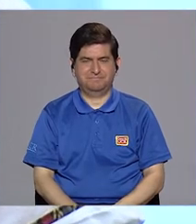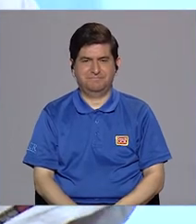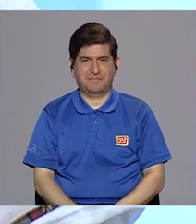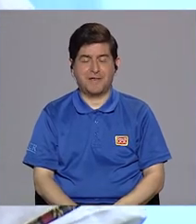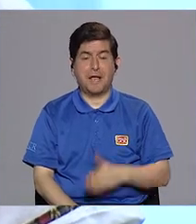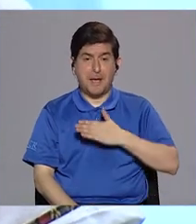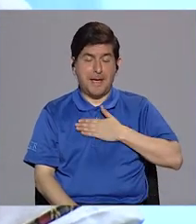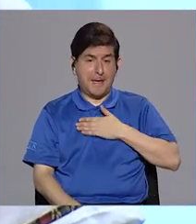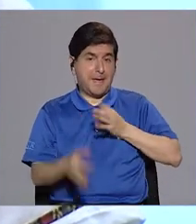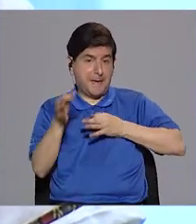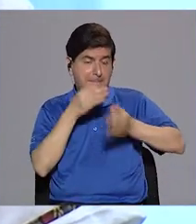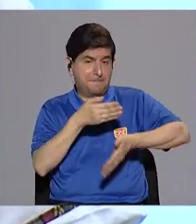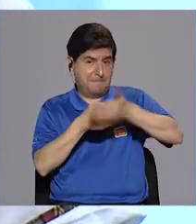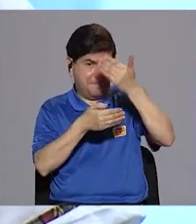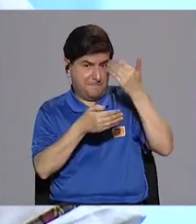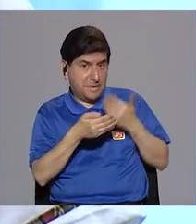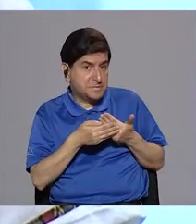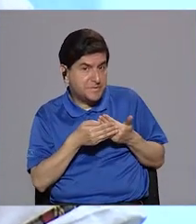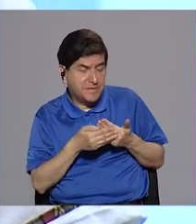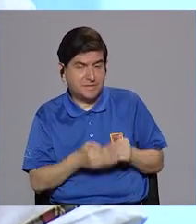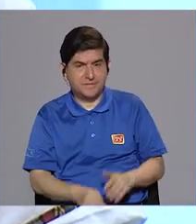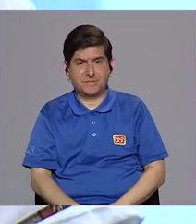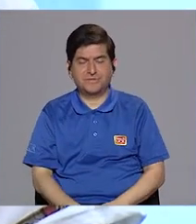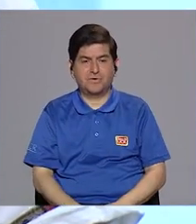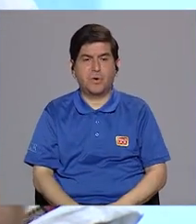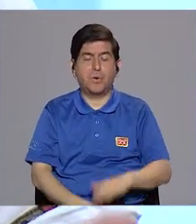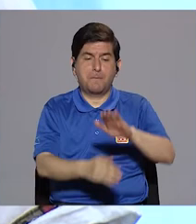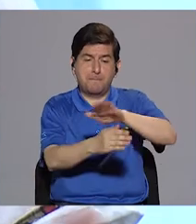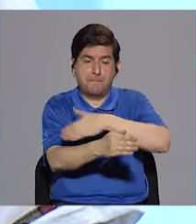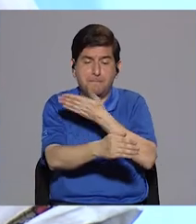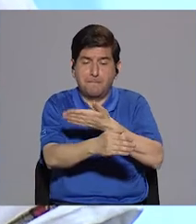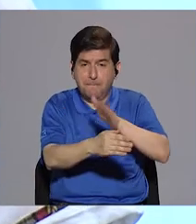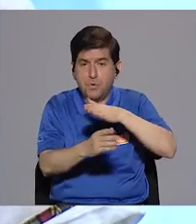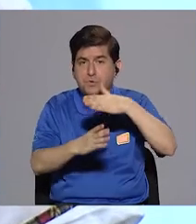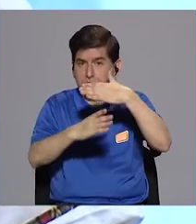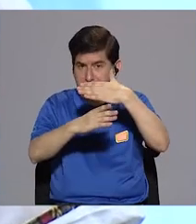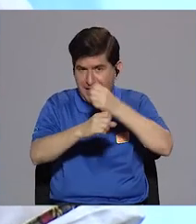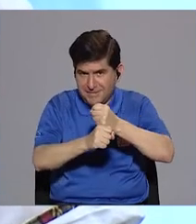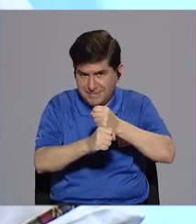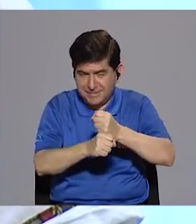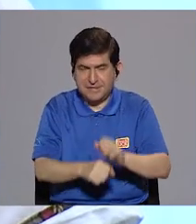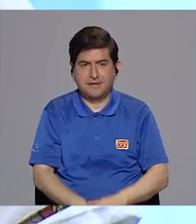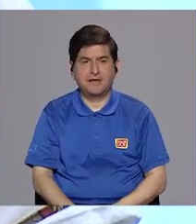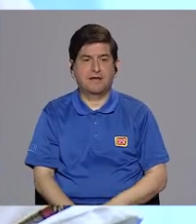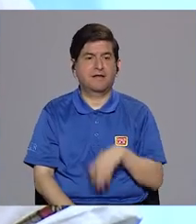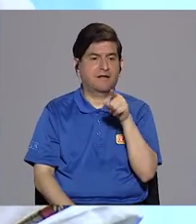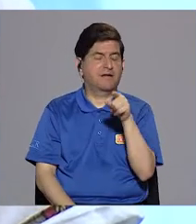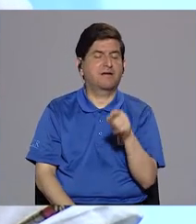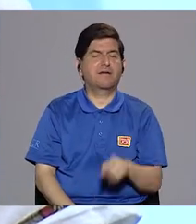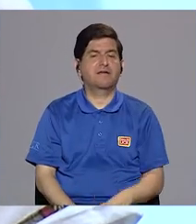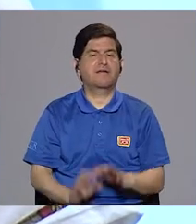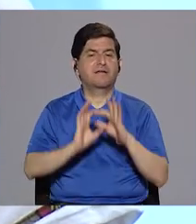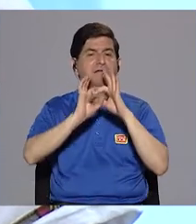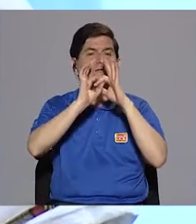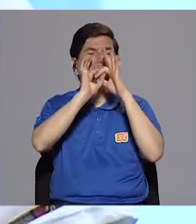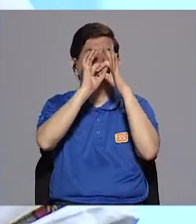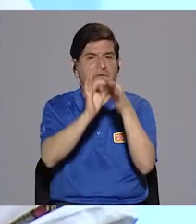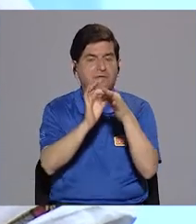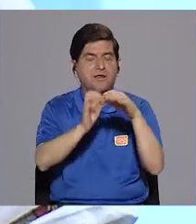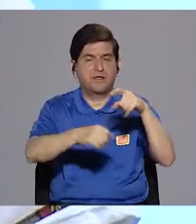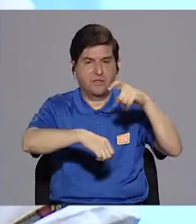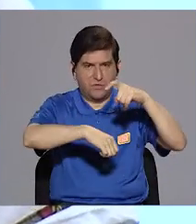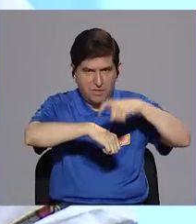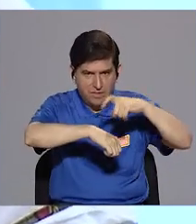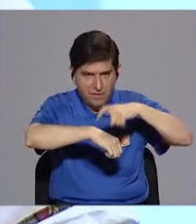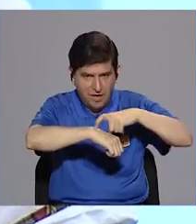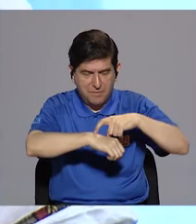mi explicación anterior. Y es que el hacer música es una cosa que viene con